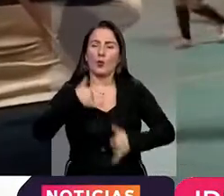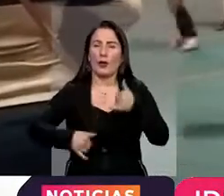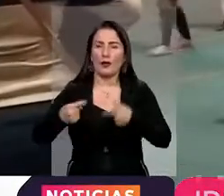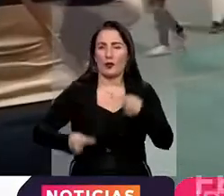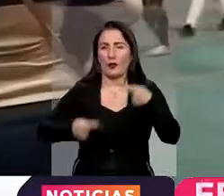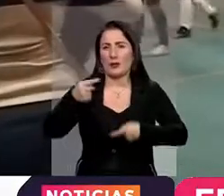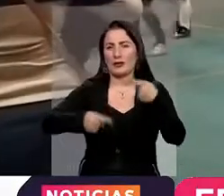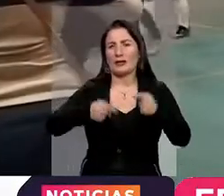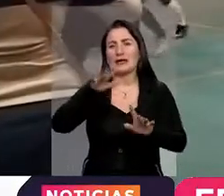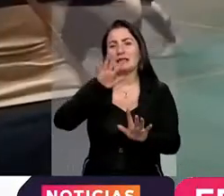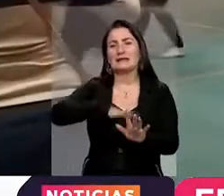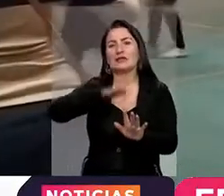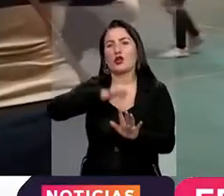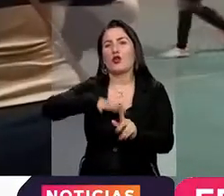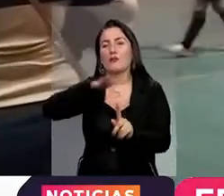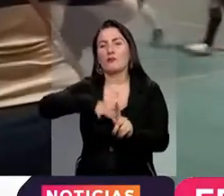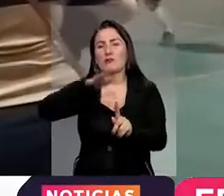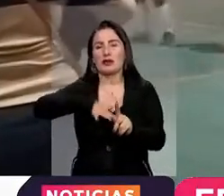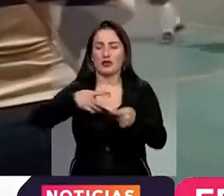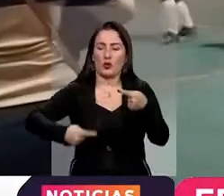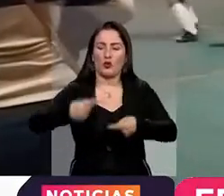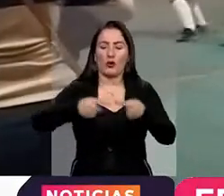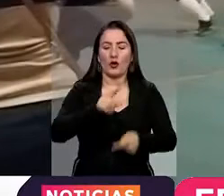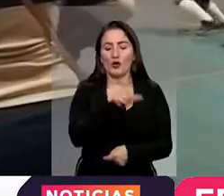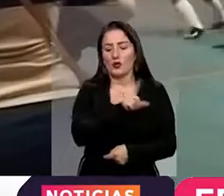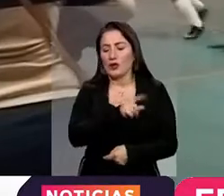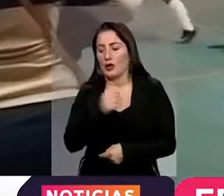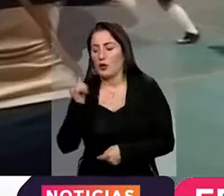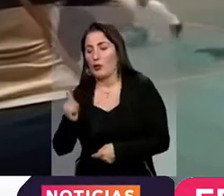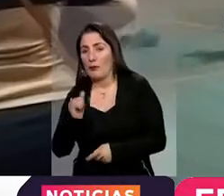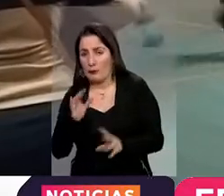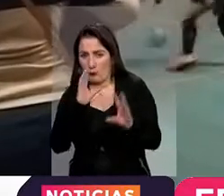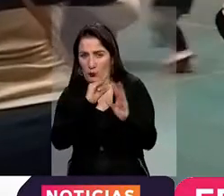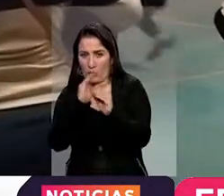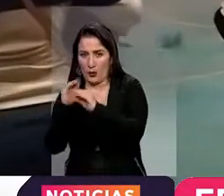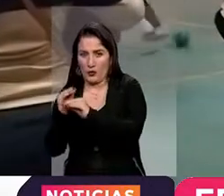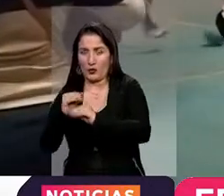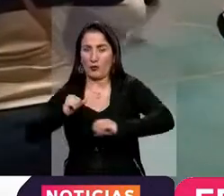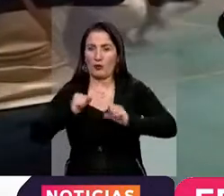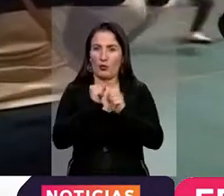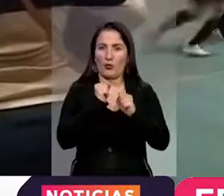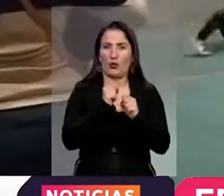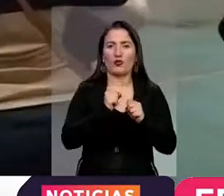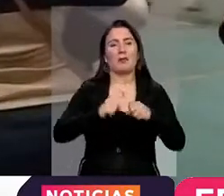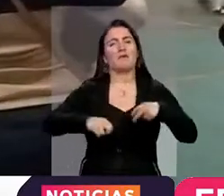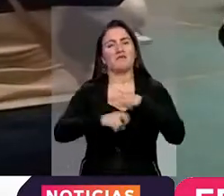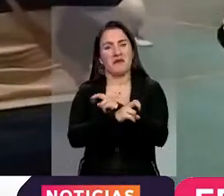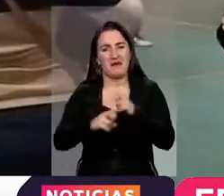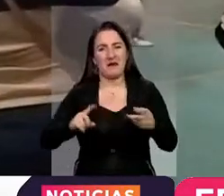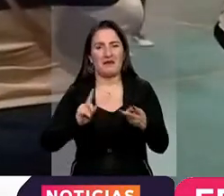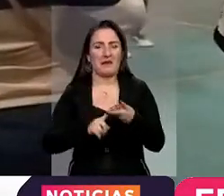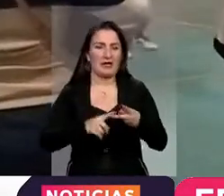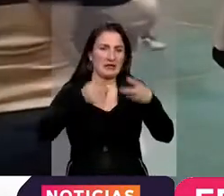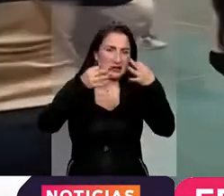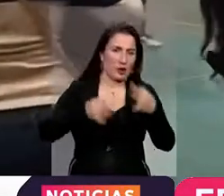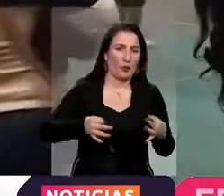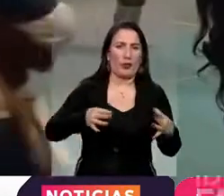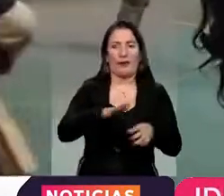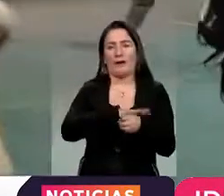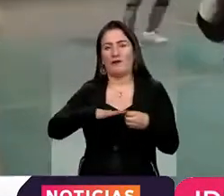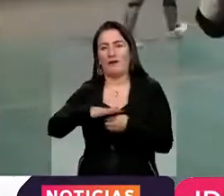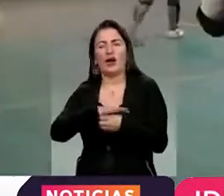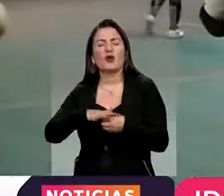durante 5 meses. Competiremos de lunes a jueves en las noches en Bogotá. Nos vamos a tomar los parques, vamos a mejorar la seguridad de los